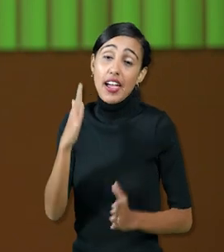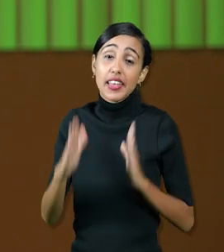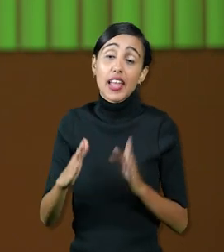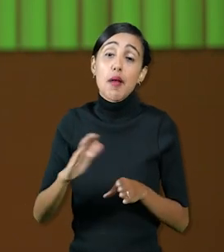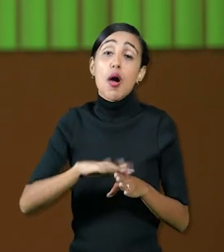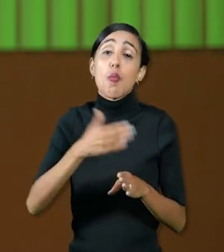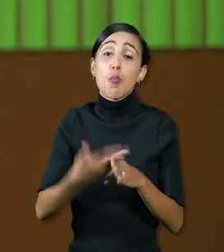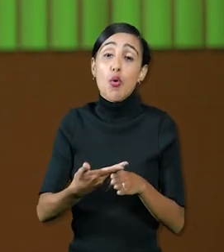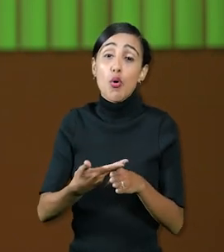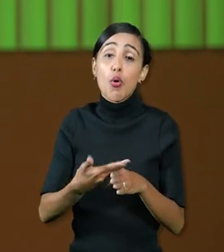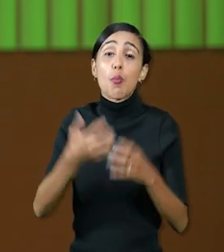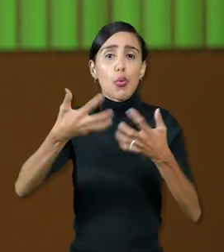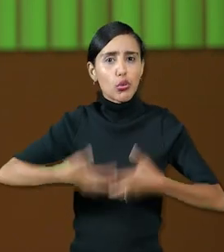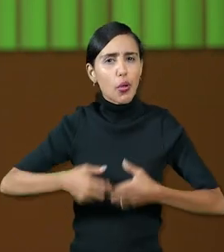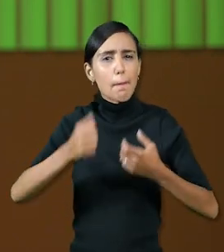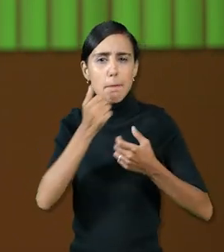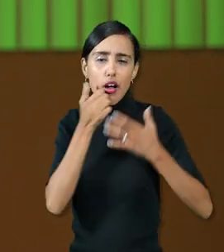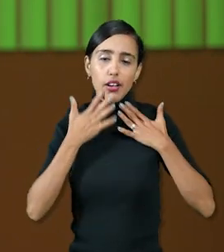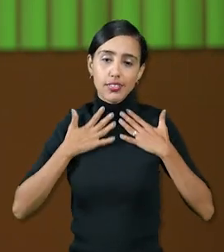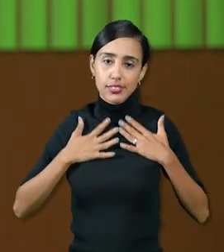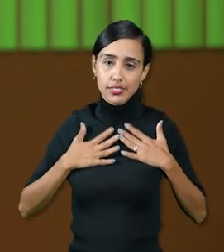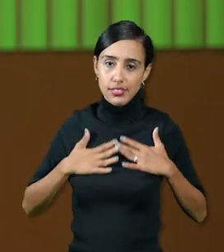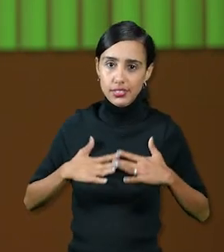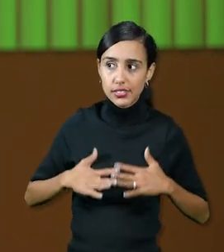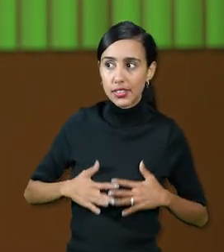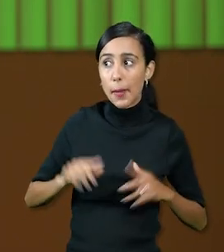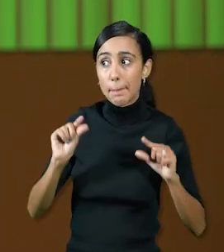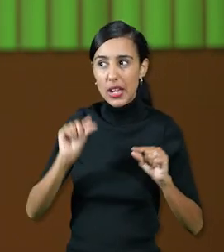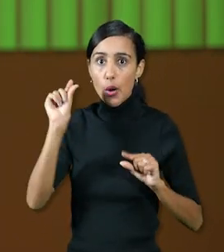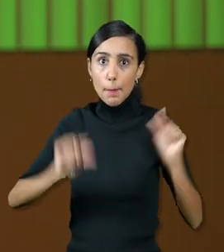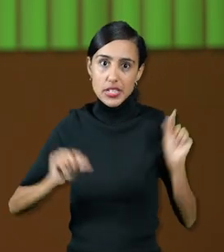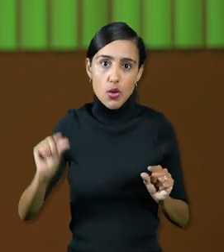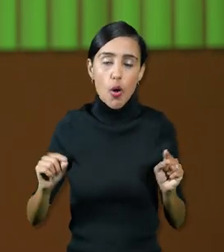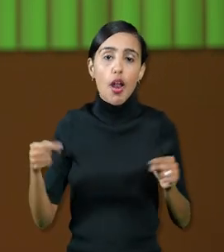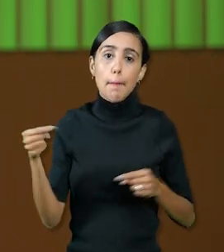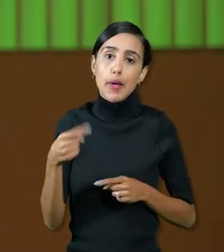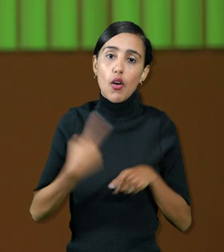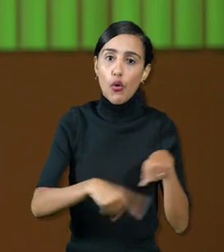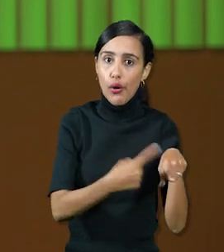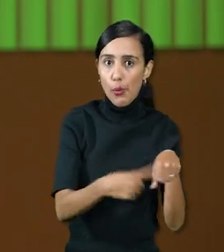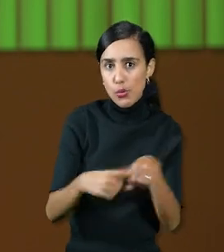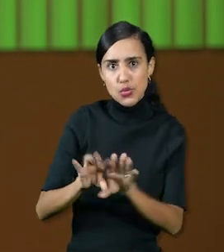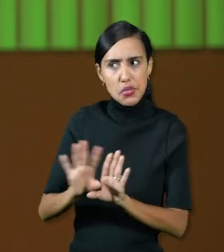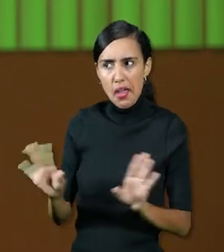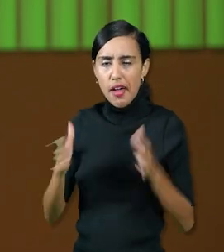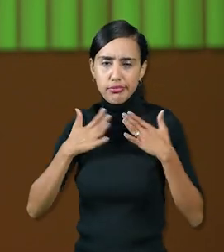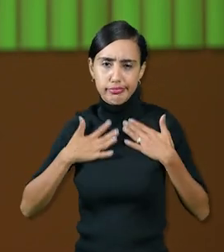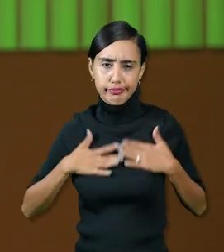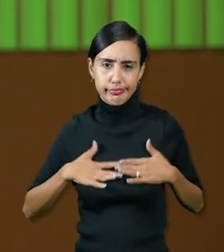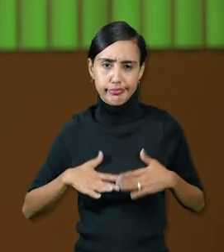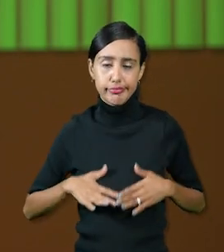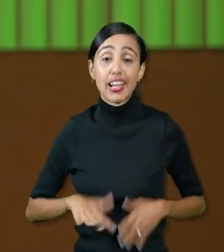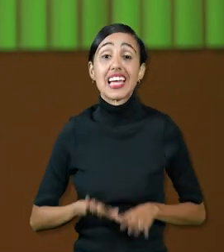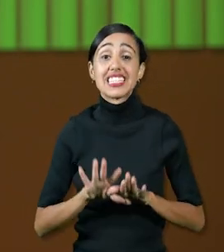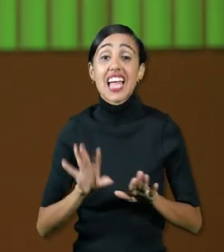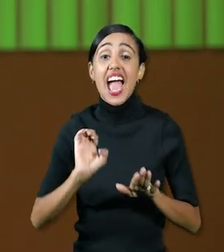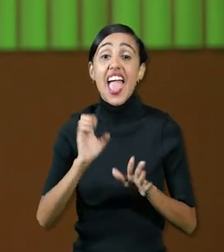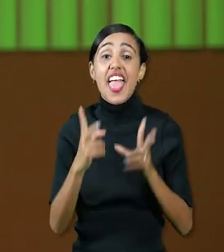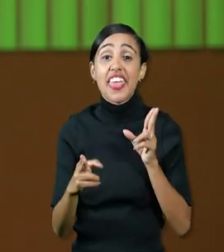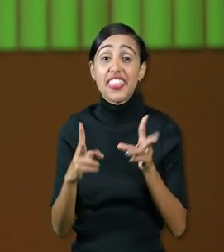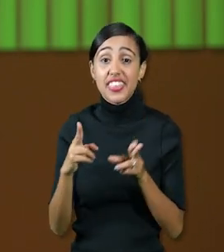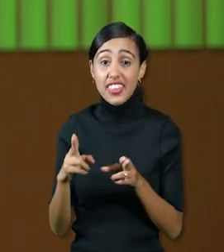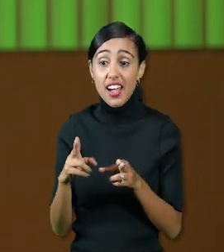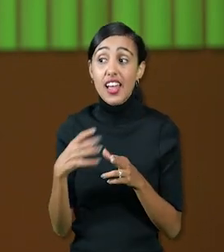postproducción, que es una etapa más calmada porque implica, por supuesto, menos gente, menos recursos en ese sentido. Entra el momento en que editas lo que